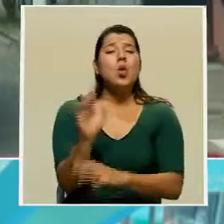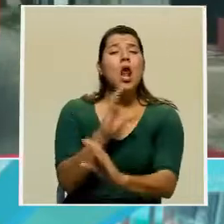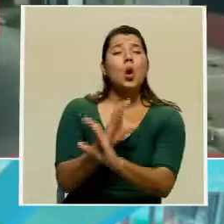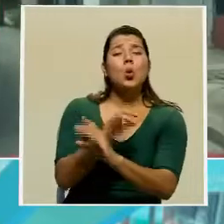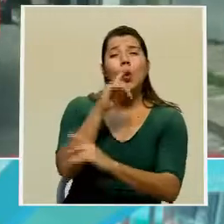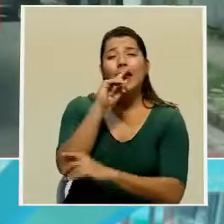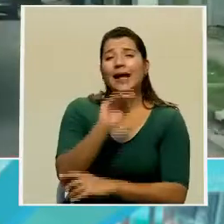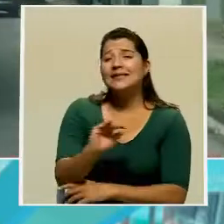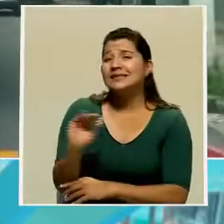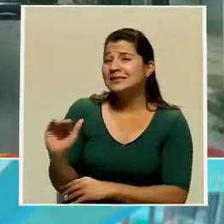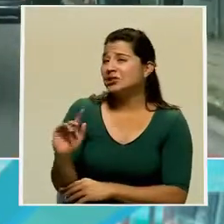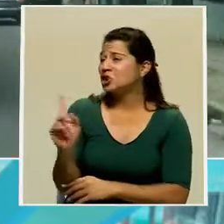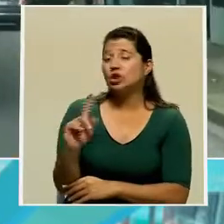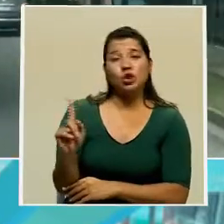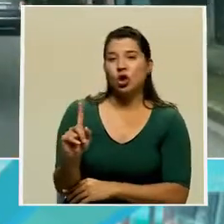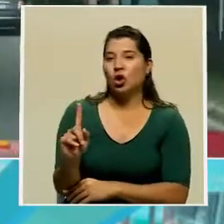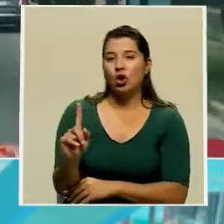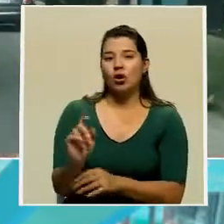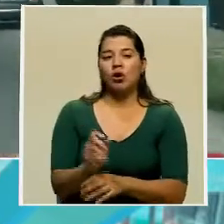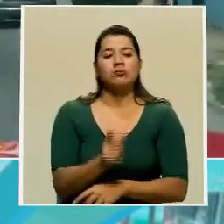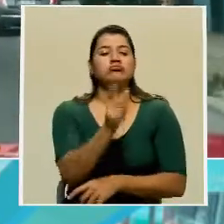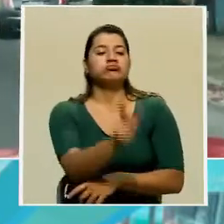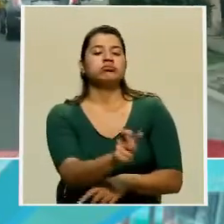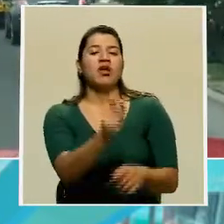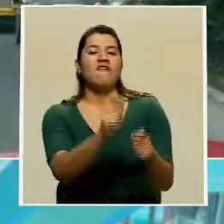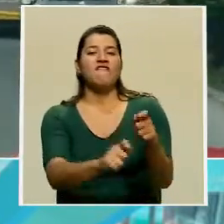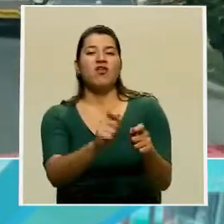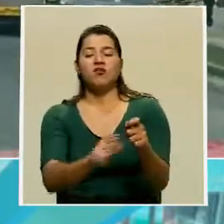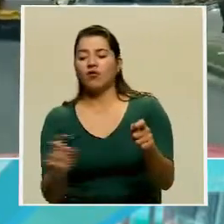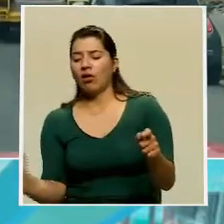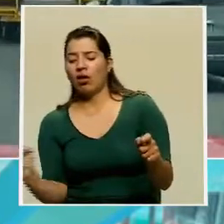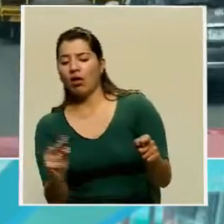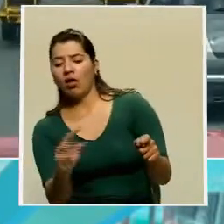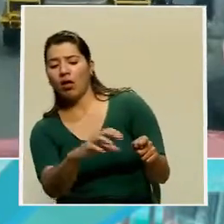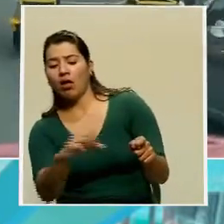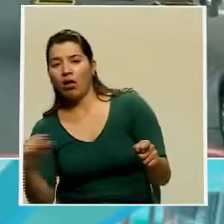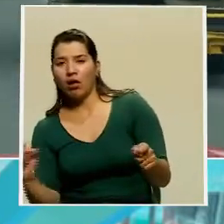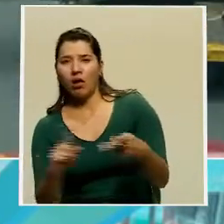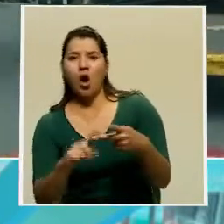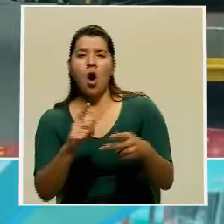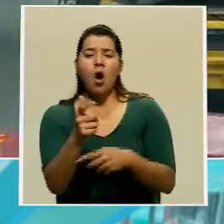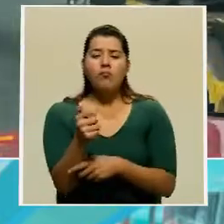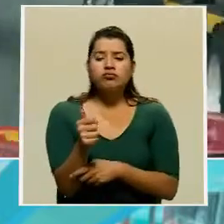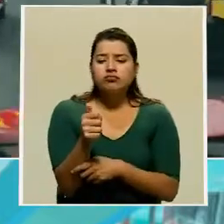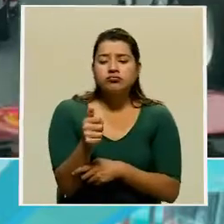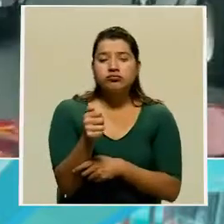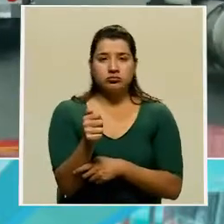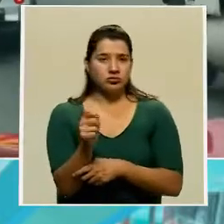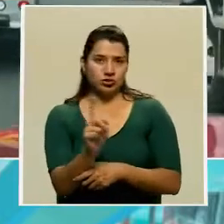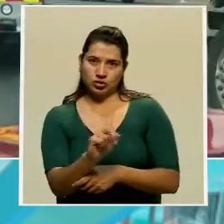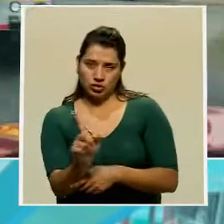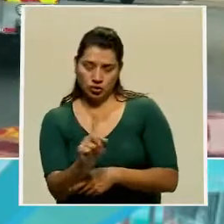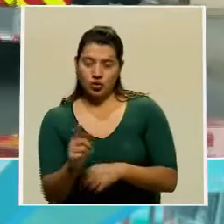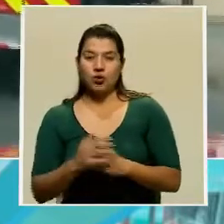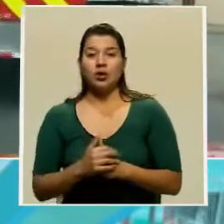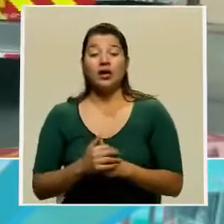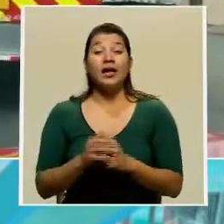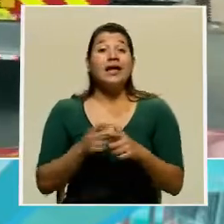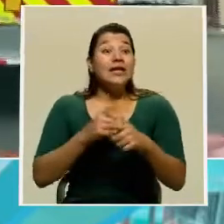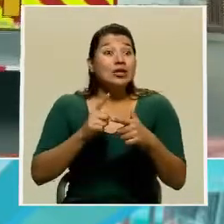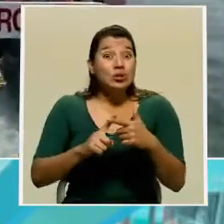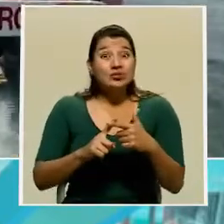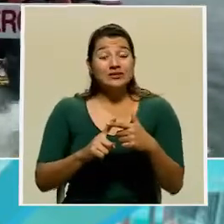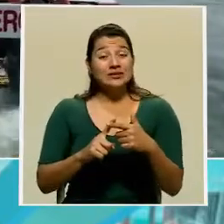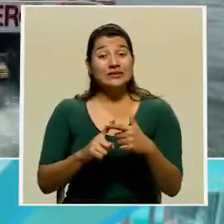alcance de ellos un encendedor, o que lleguen a la cocina y puedan manipularla. Todas estas normas o